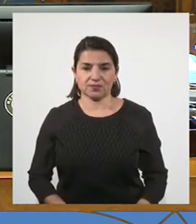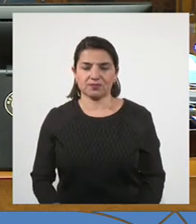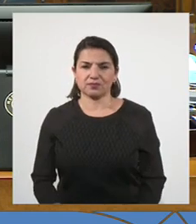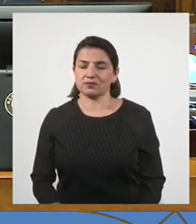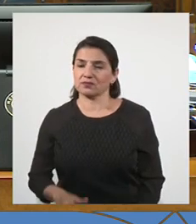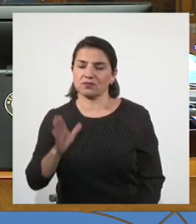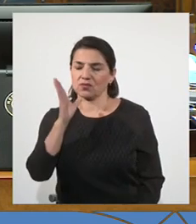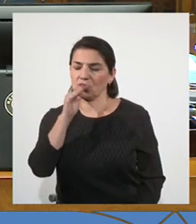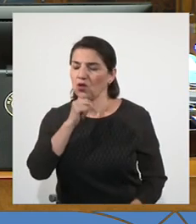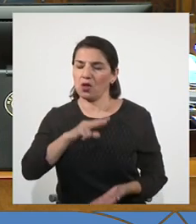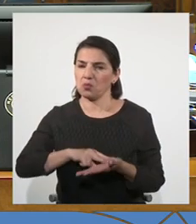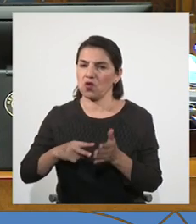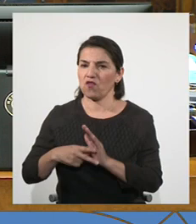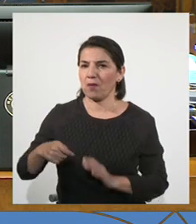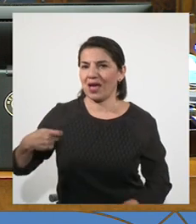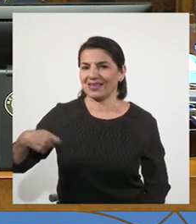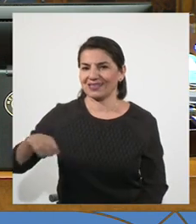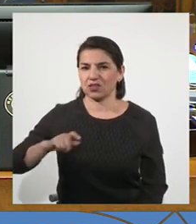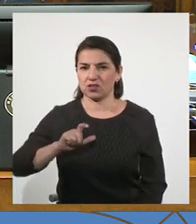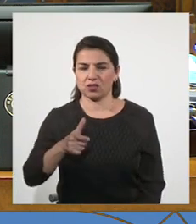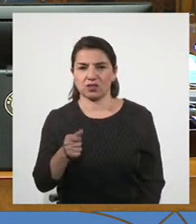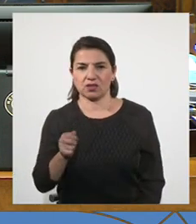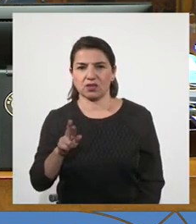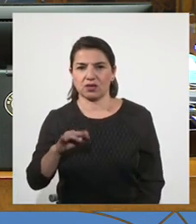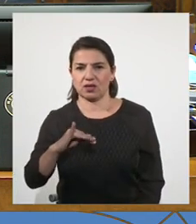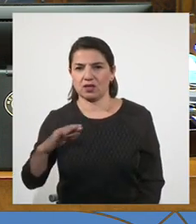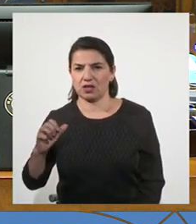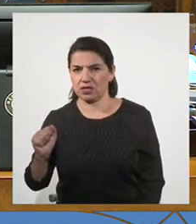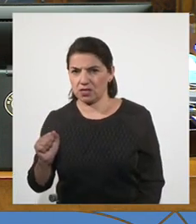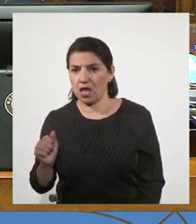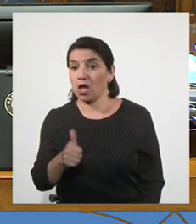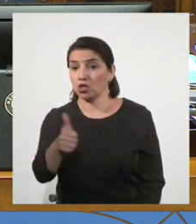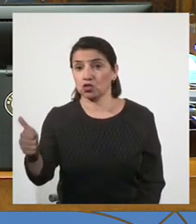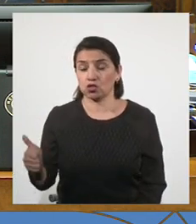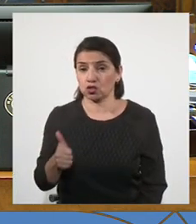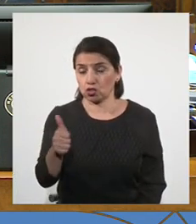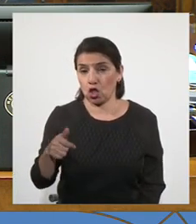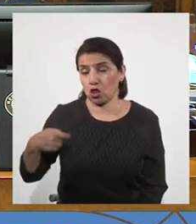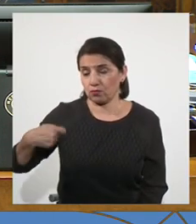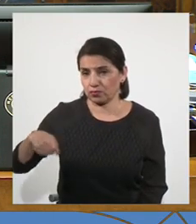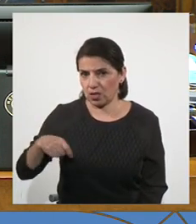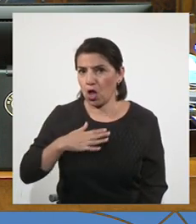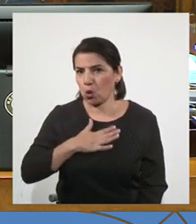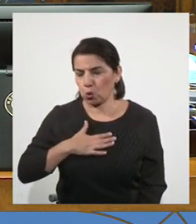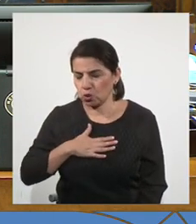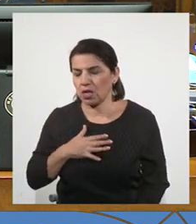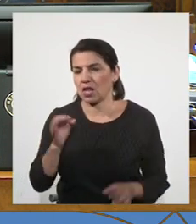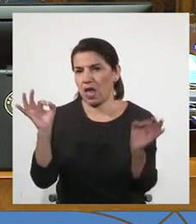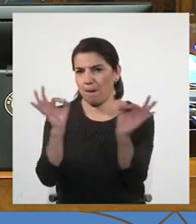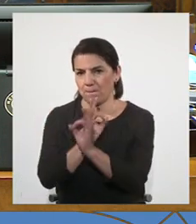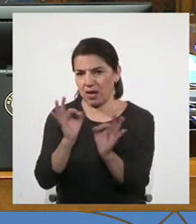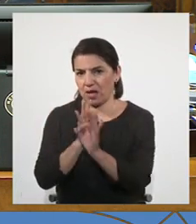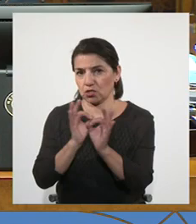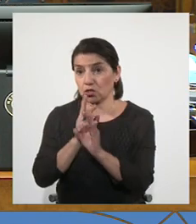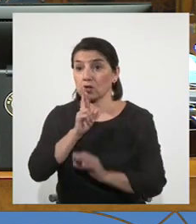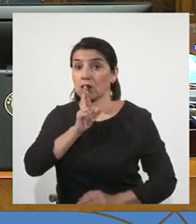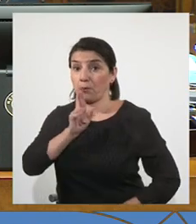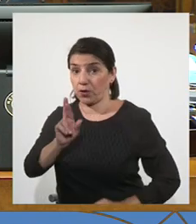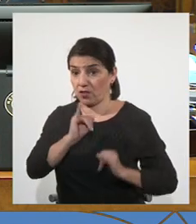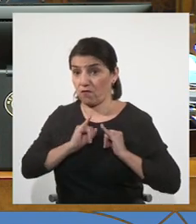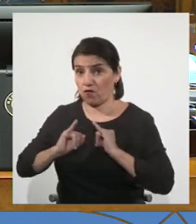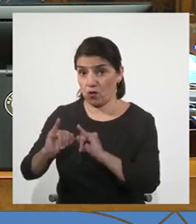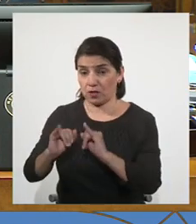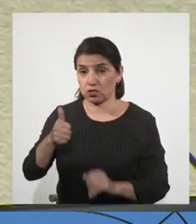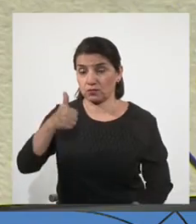Ningún problema, senador García Huidobro. Yo creo que a todos los colegas les gustaría una explicación o una respuesta del Ejecutivo.